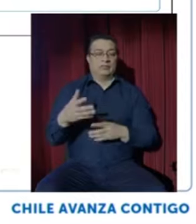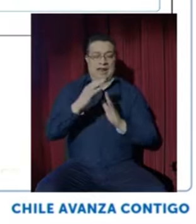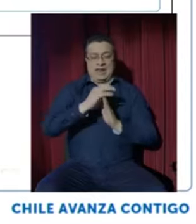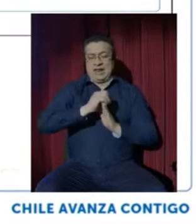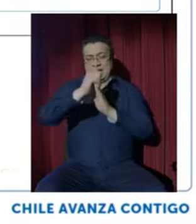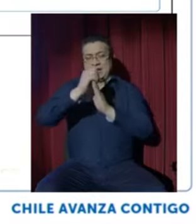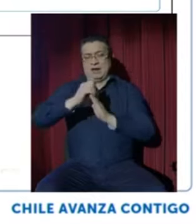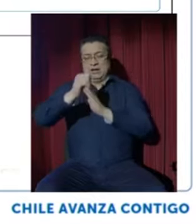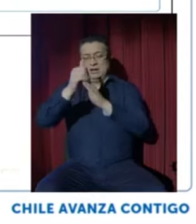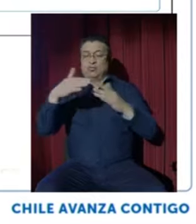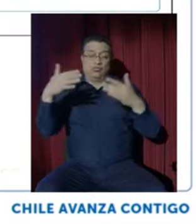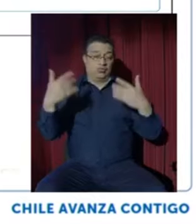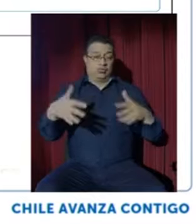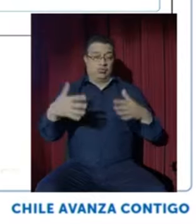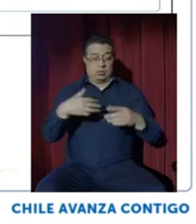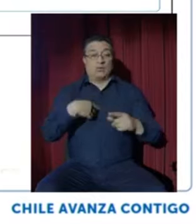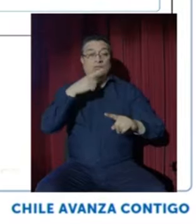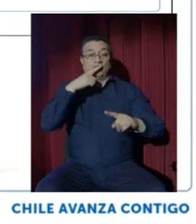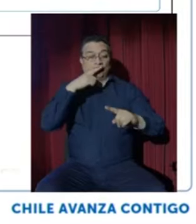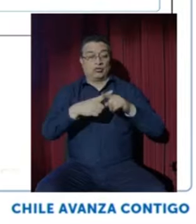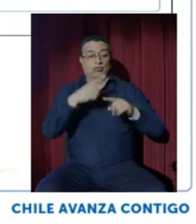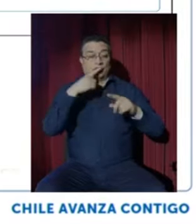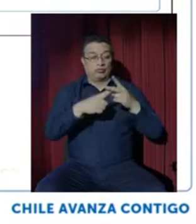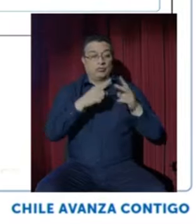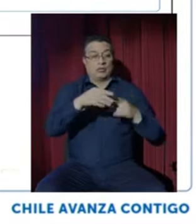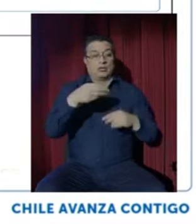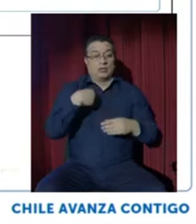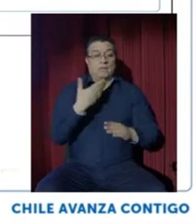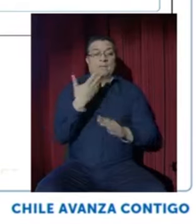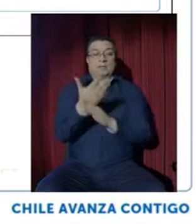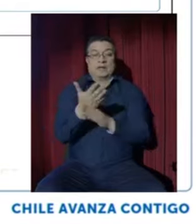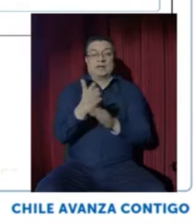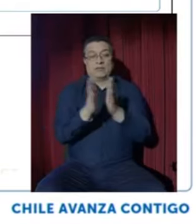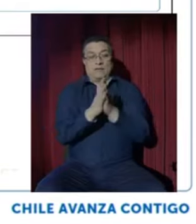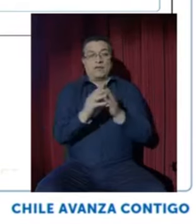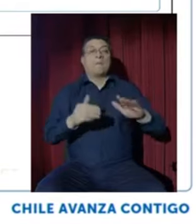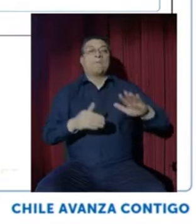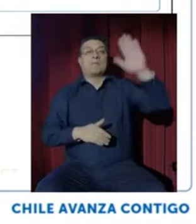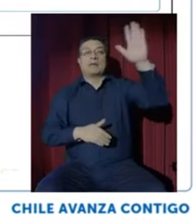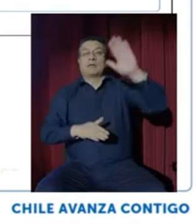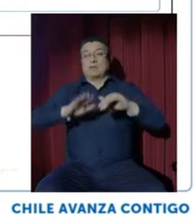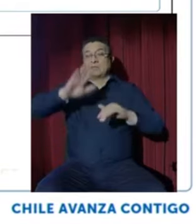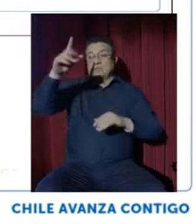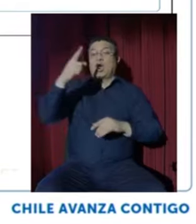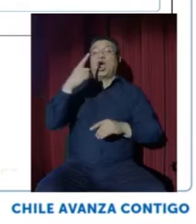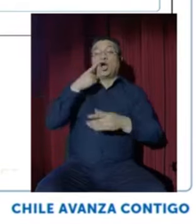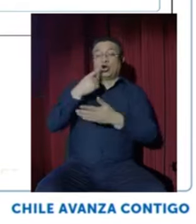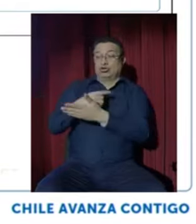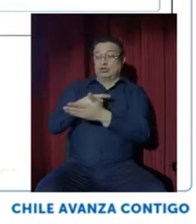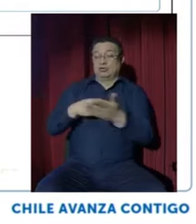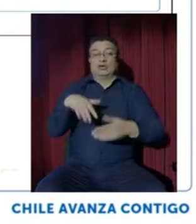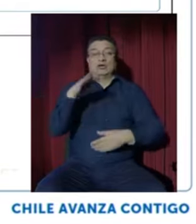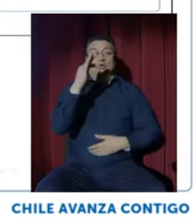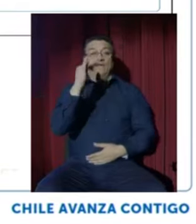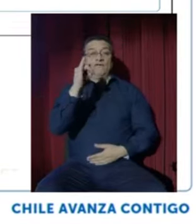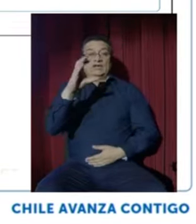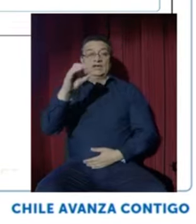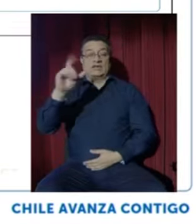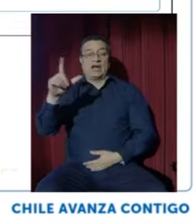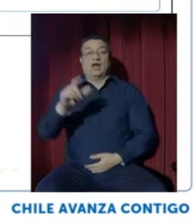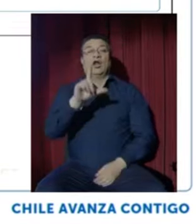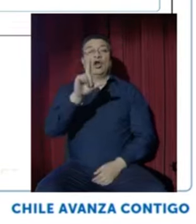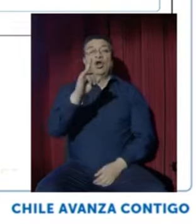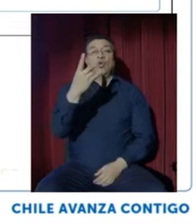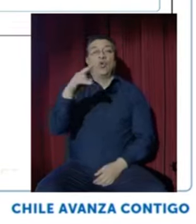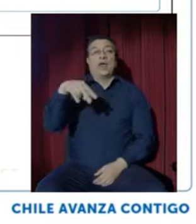líderes a quien igual los voy a nombrar eh Y les quiero pedir que levanten la mano para que los conozcan el fiscal Don Fabián